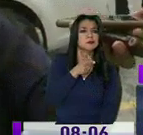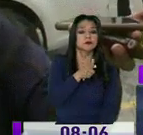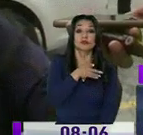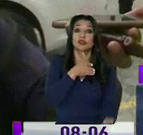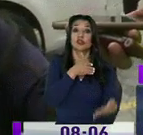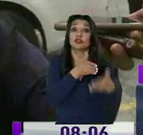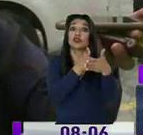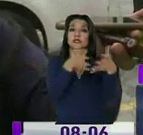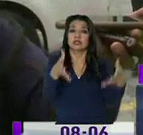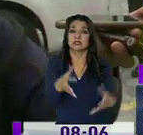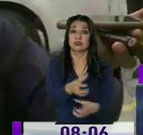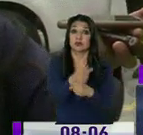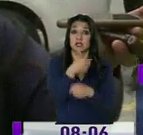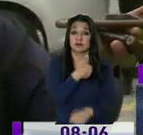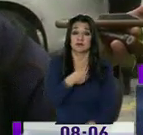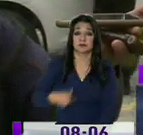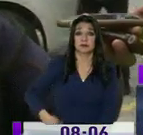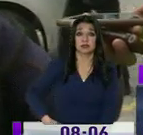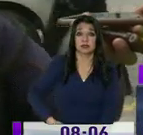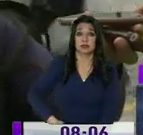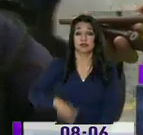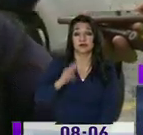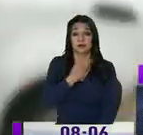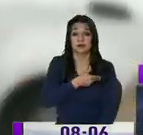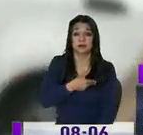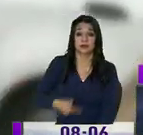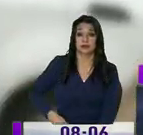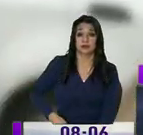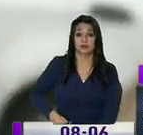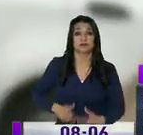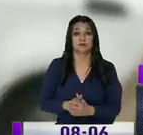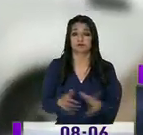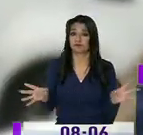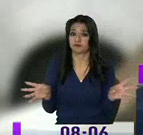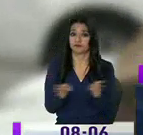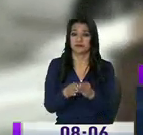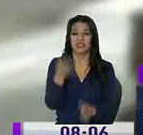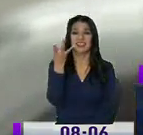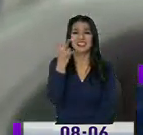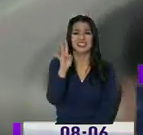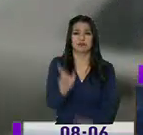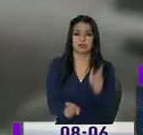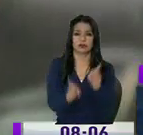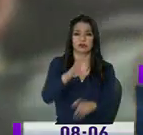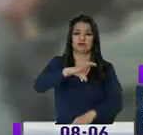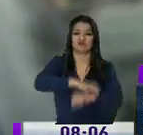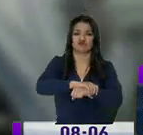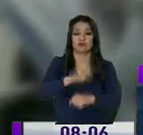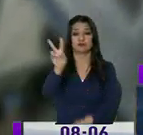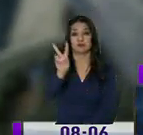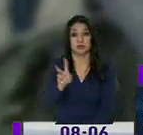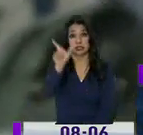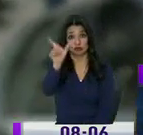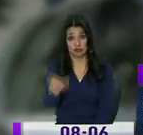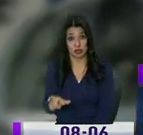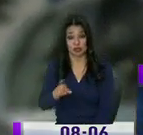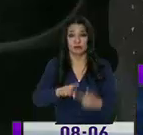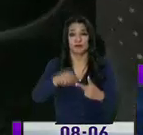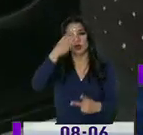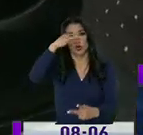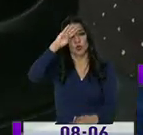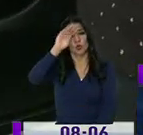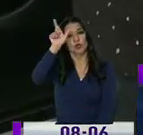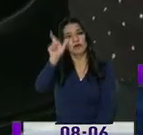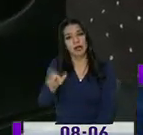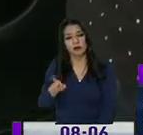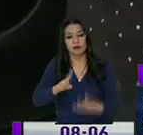la seguridad de la caravana presidencial y vicepresidencial. En total, 17 fueron los detenidos entre venezolanos y cubanos. El presunto líder de